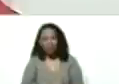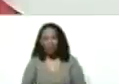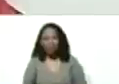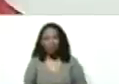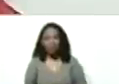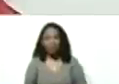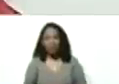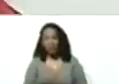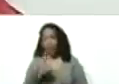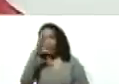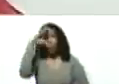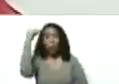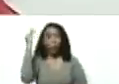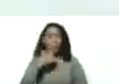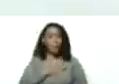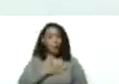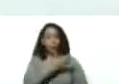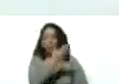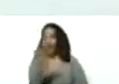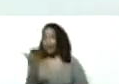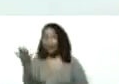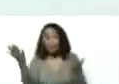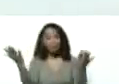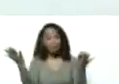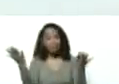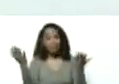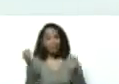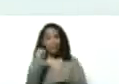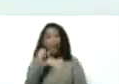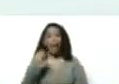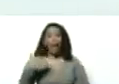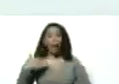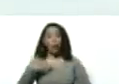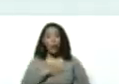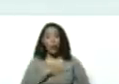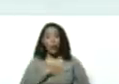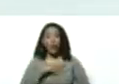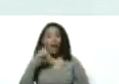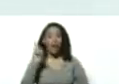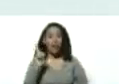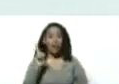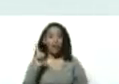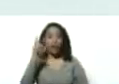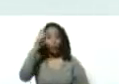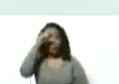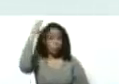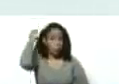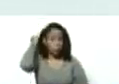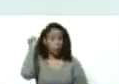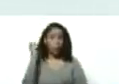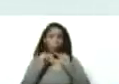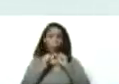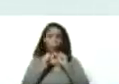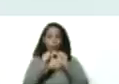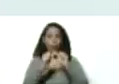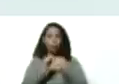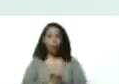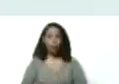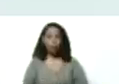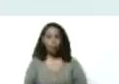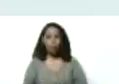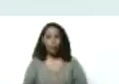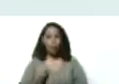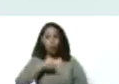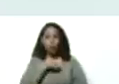Ay, Dios mío, ustedes son entre Uribito y Alfred Nazaret. Bueno, continuamos. Estamos